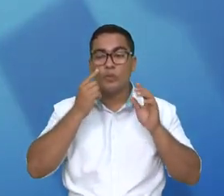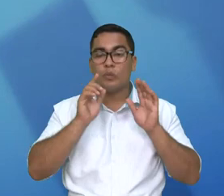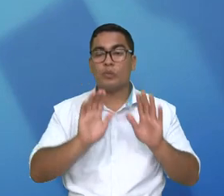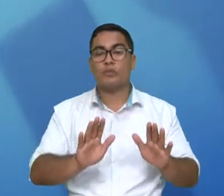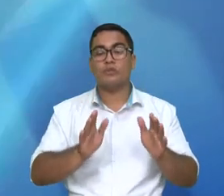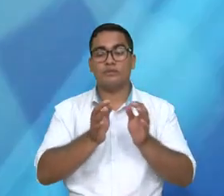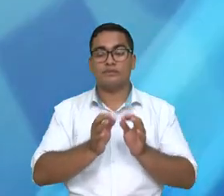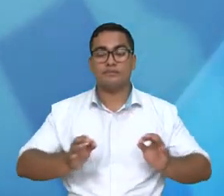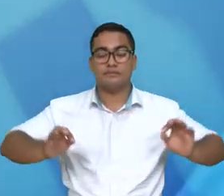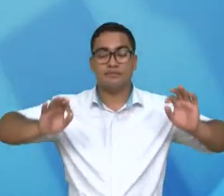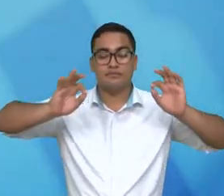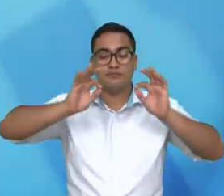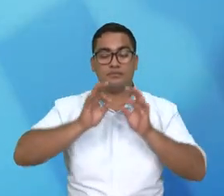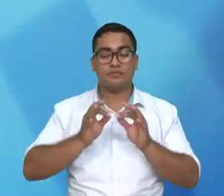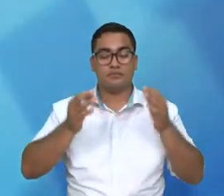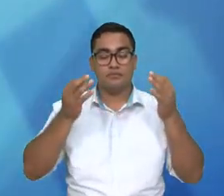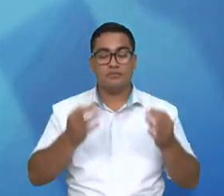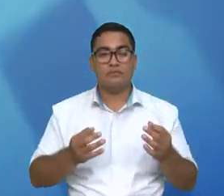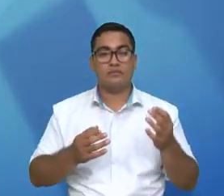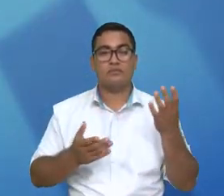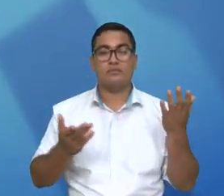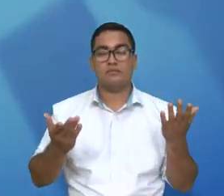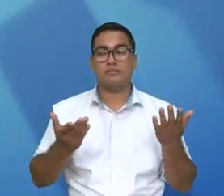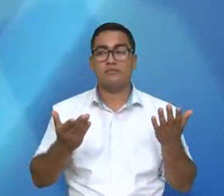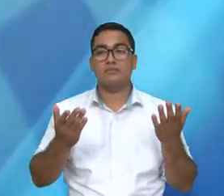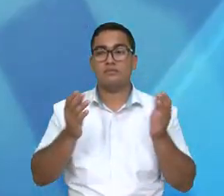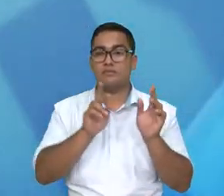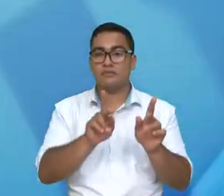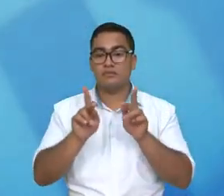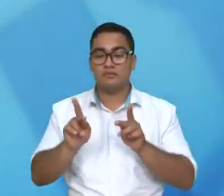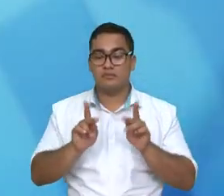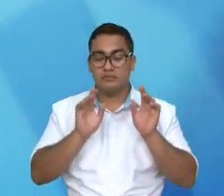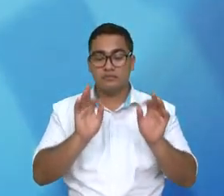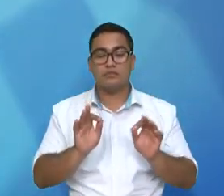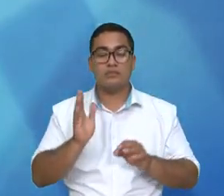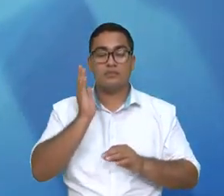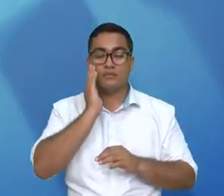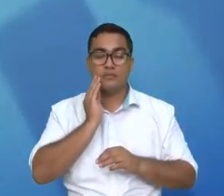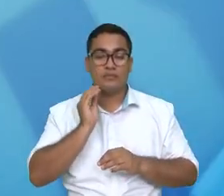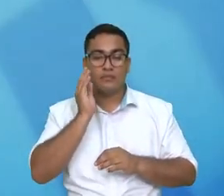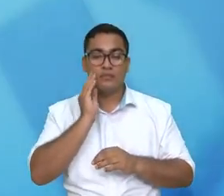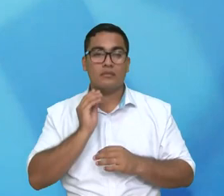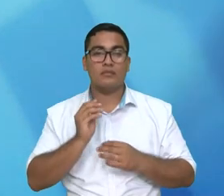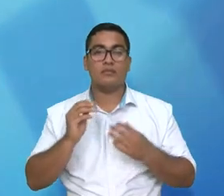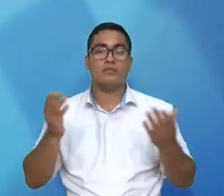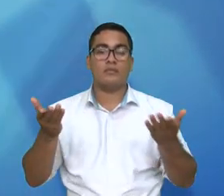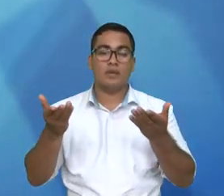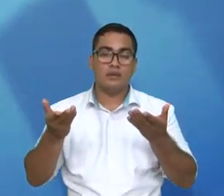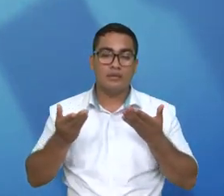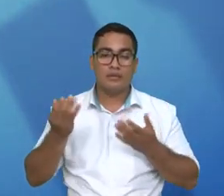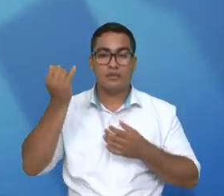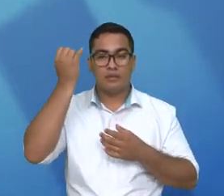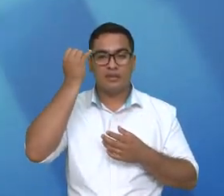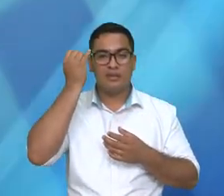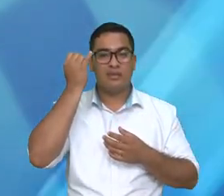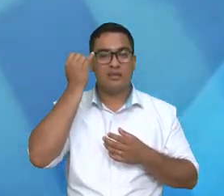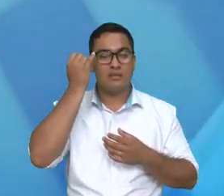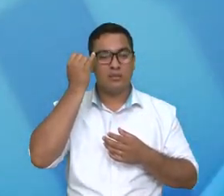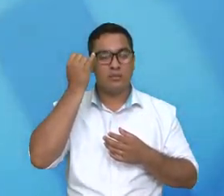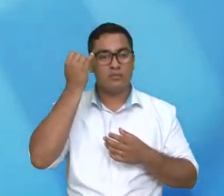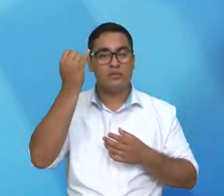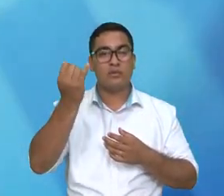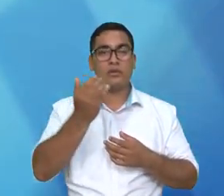la cordura, lo razonable, la experiencia que nos da sabiduría, buen juicio y